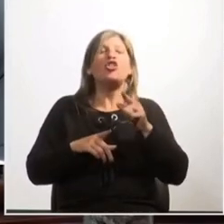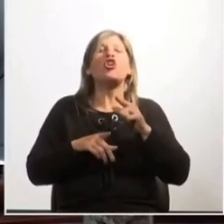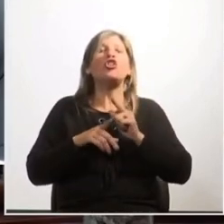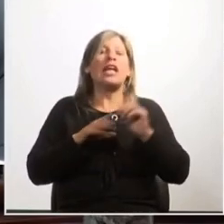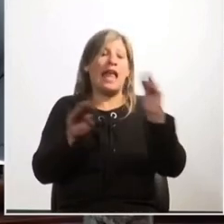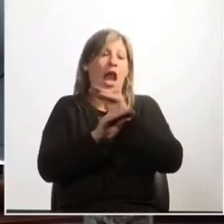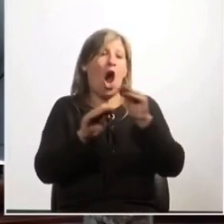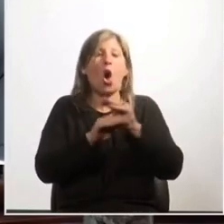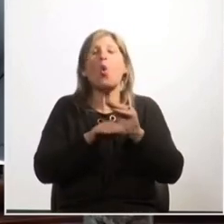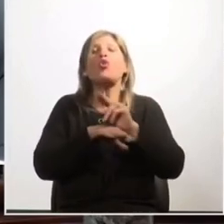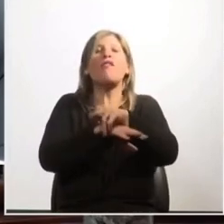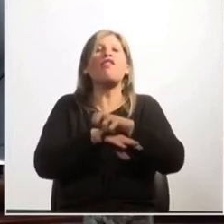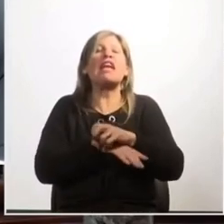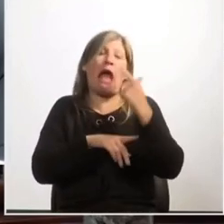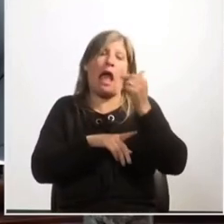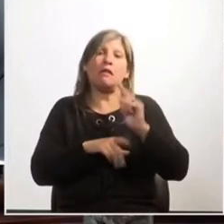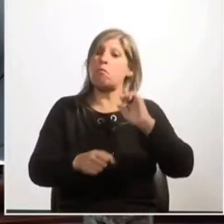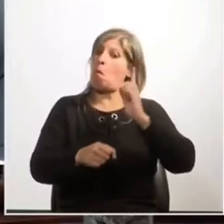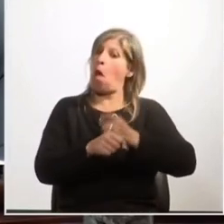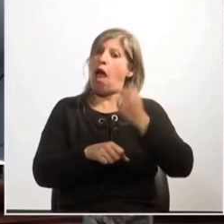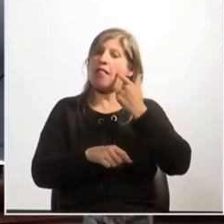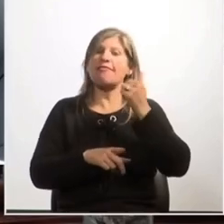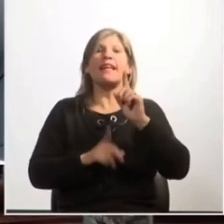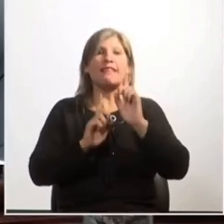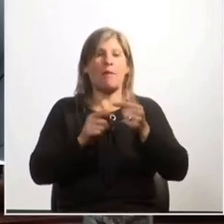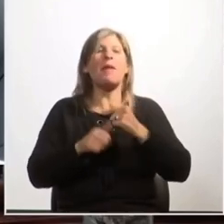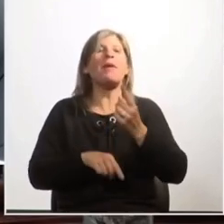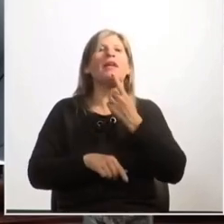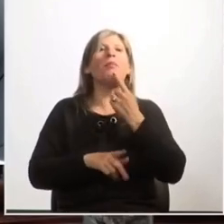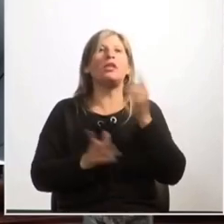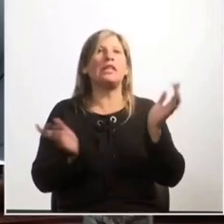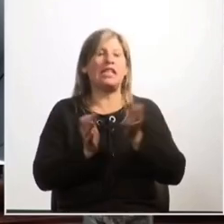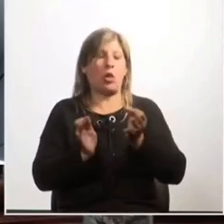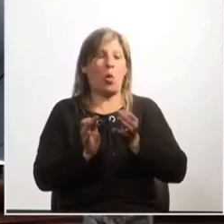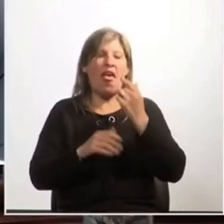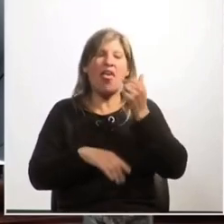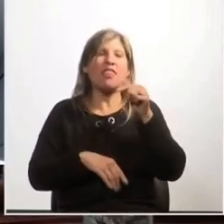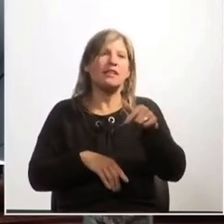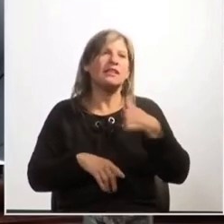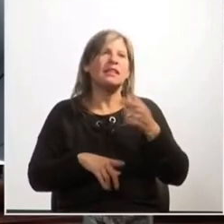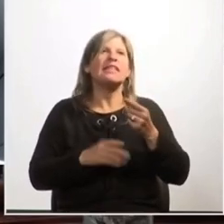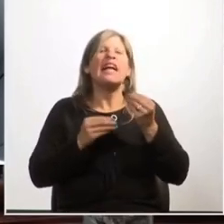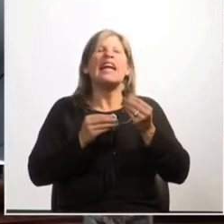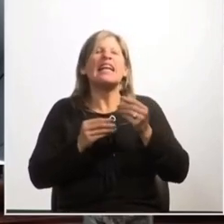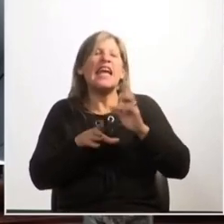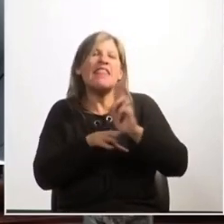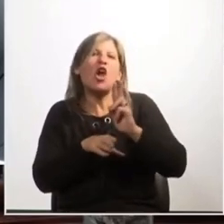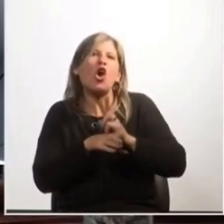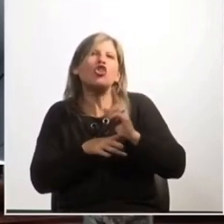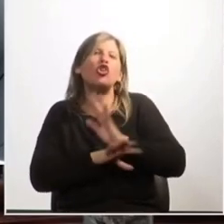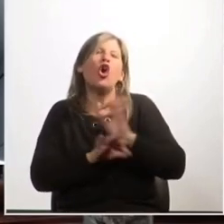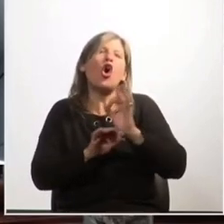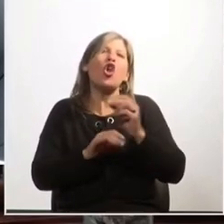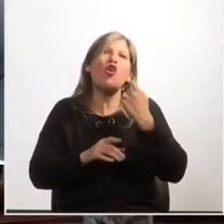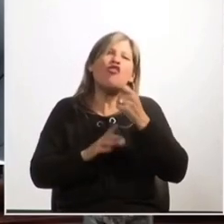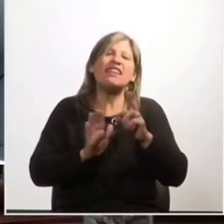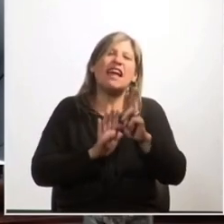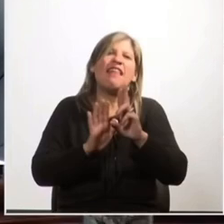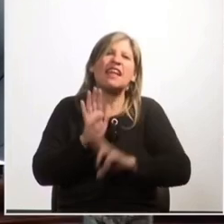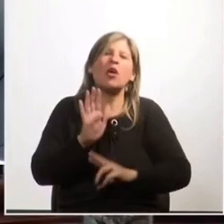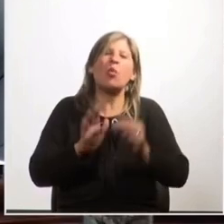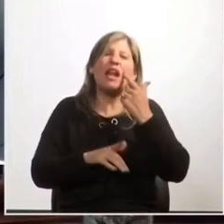manda, incluso para las políticas de seguridad. ¿Qué mecanismos de control de irregularidades internas se están